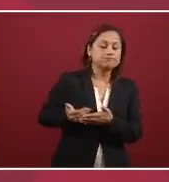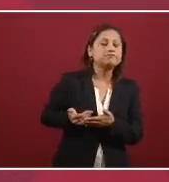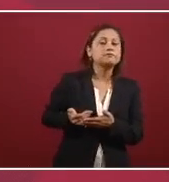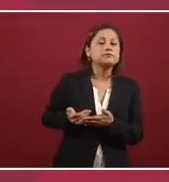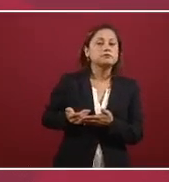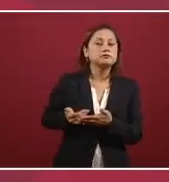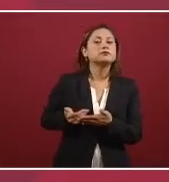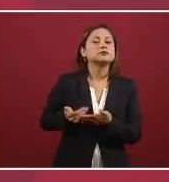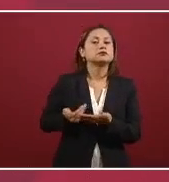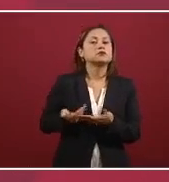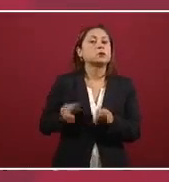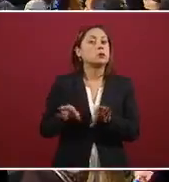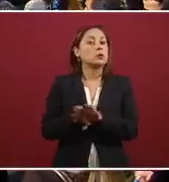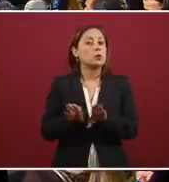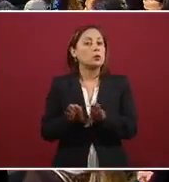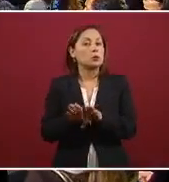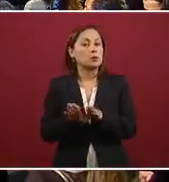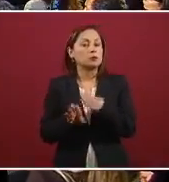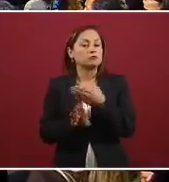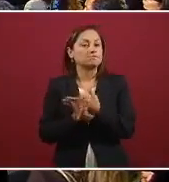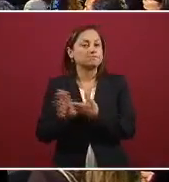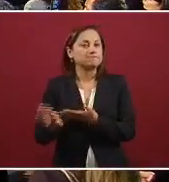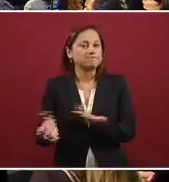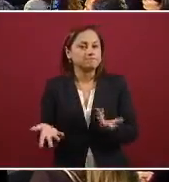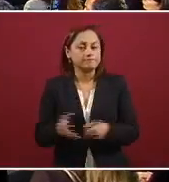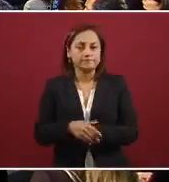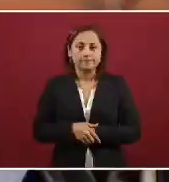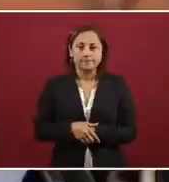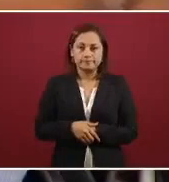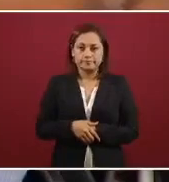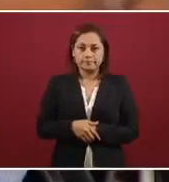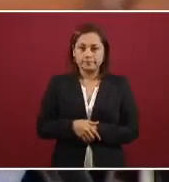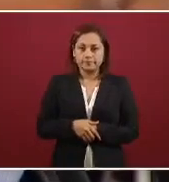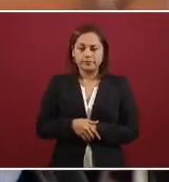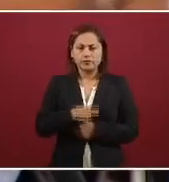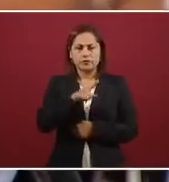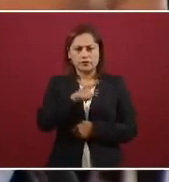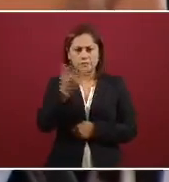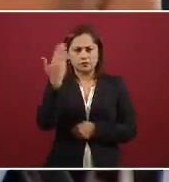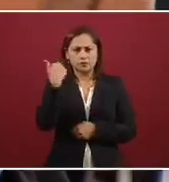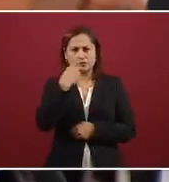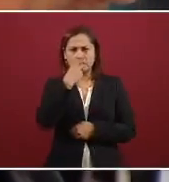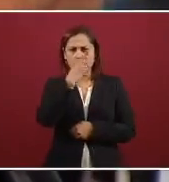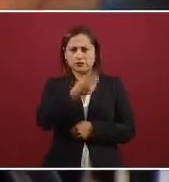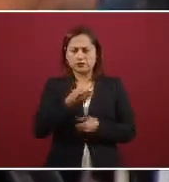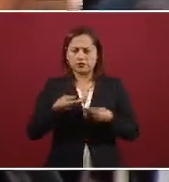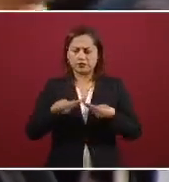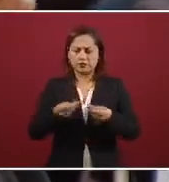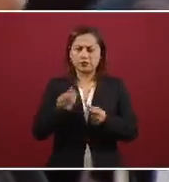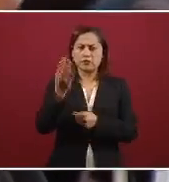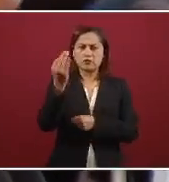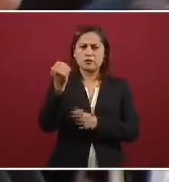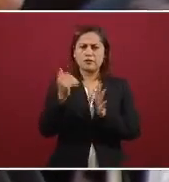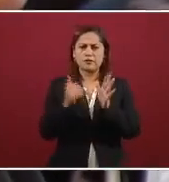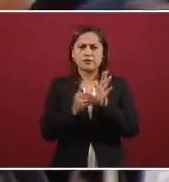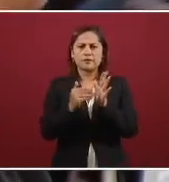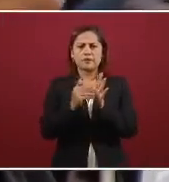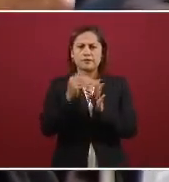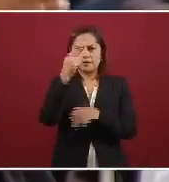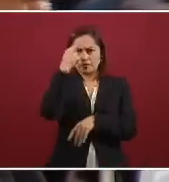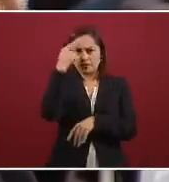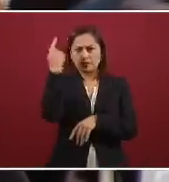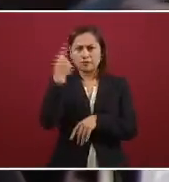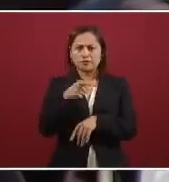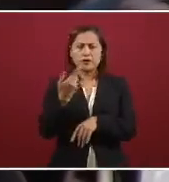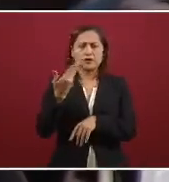feminicidios. Y por último, una precisión. Comentaba usted que gastaron 9,000 millones para reconstrucción por los sismos de este año. ¿Qué expectativa